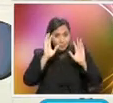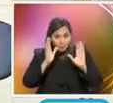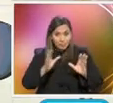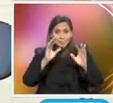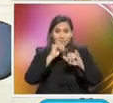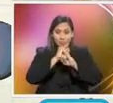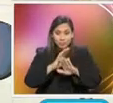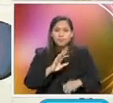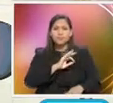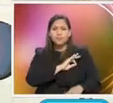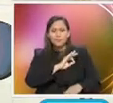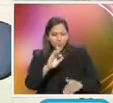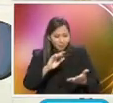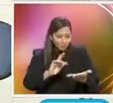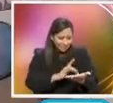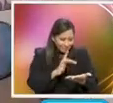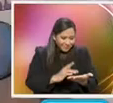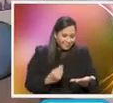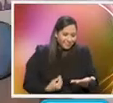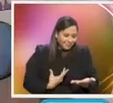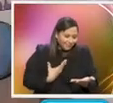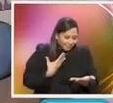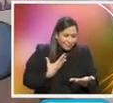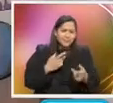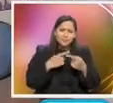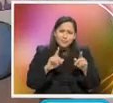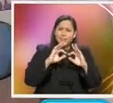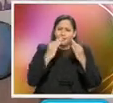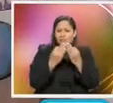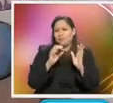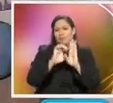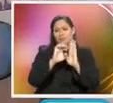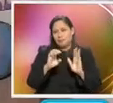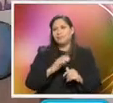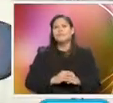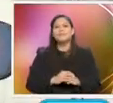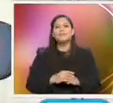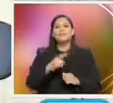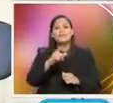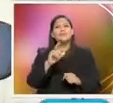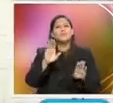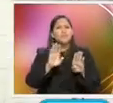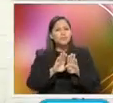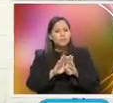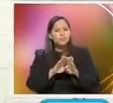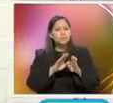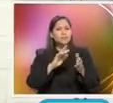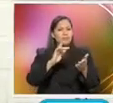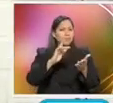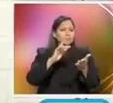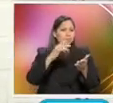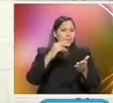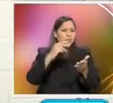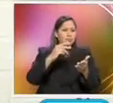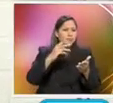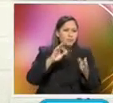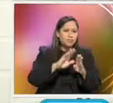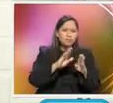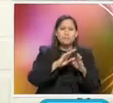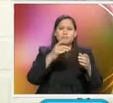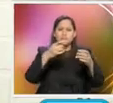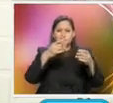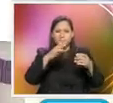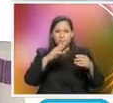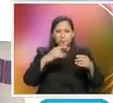información podemos disfrutarla de distintos tipos. Hemos hablado, por ejemplo, de cómo podemos reunir datos de biométricos o